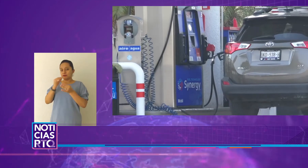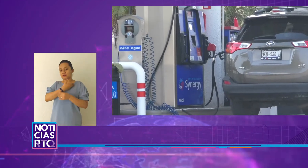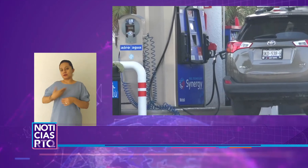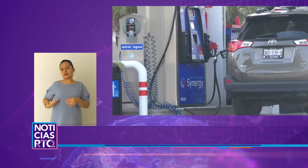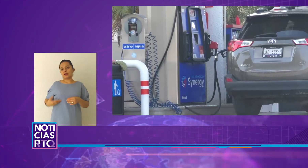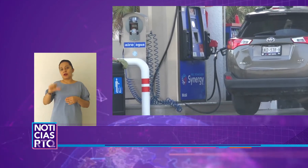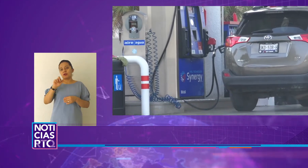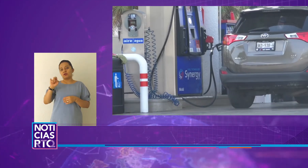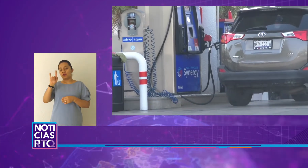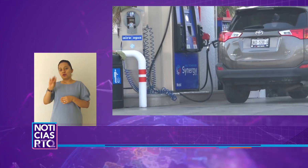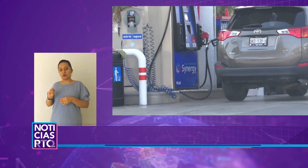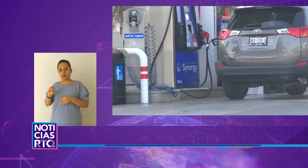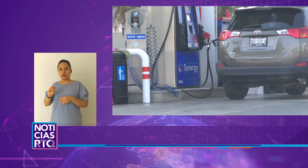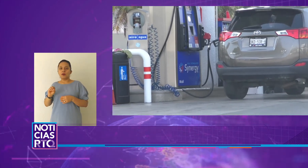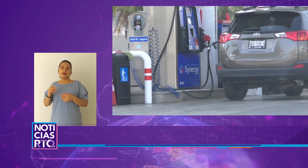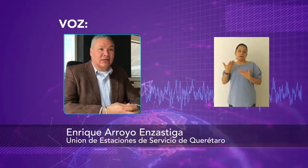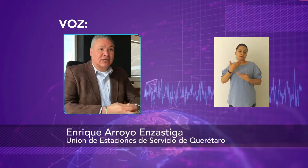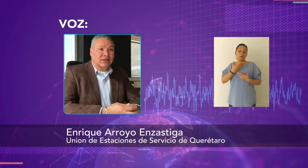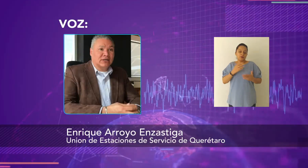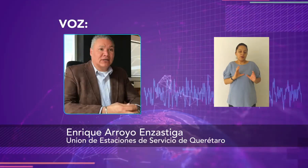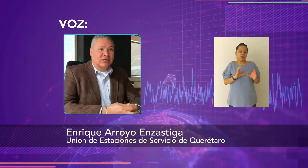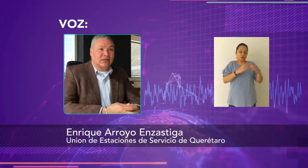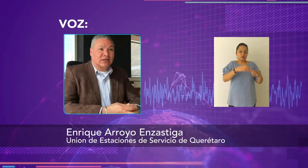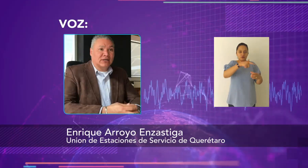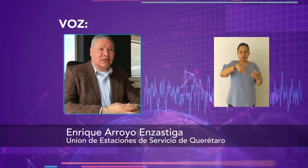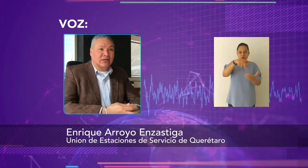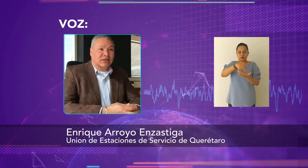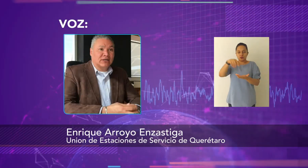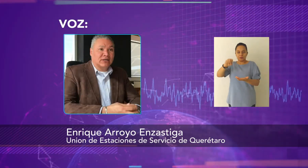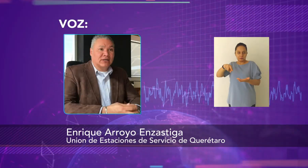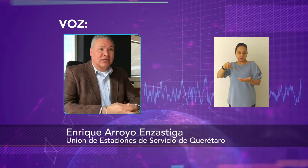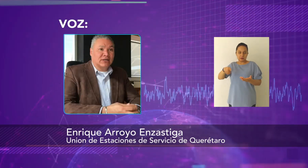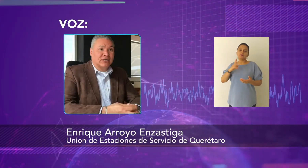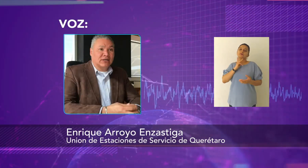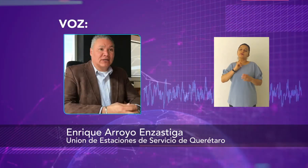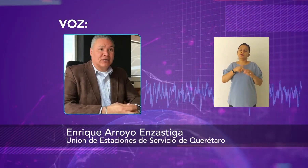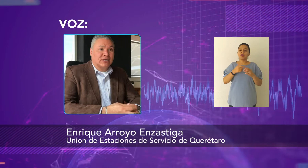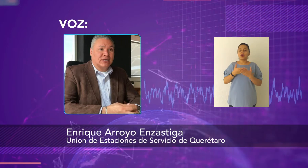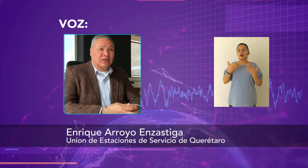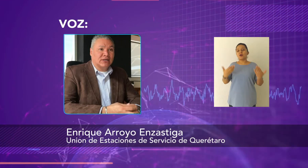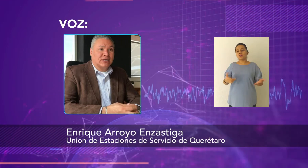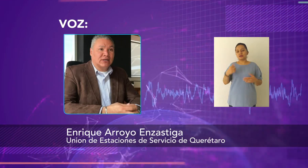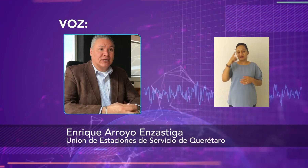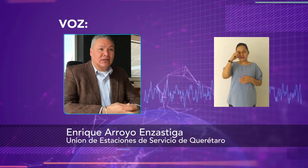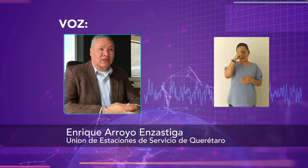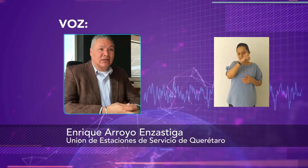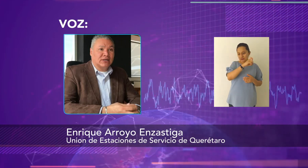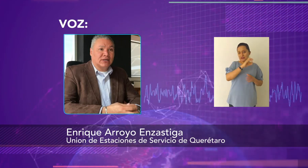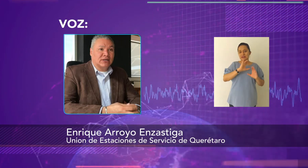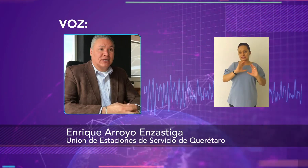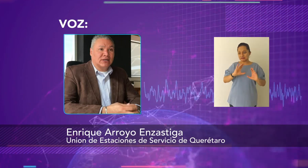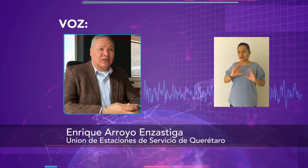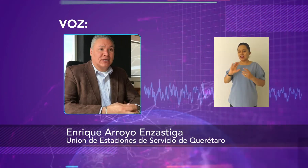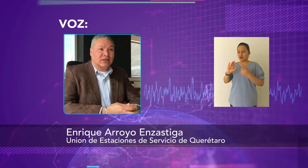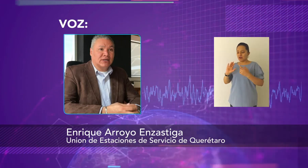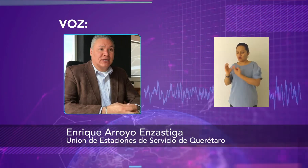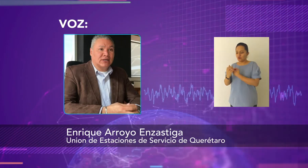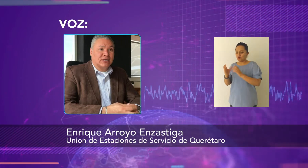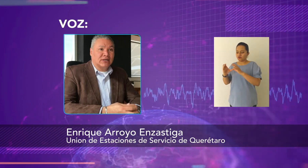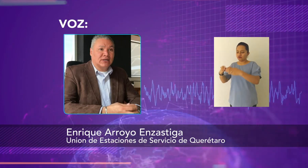higiénicas con los despachadores del combustible. Sí, todos los grupos gasolineros están haciendo un esfuerzo por aclarar estas